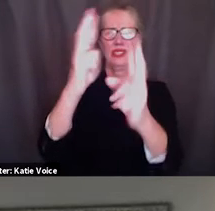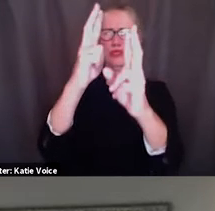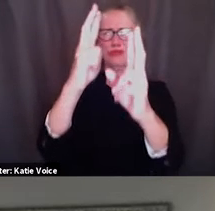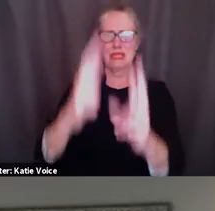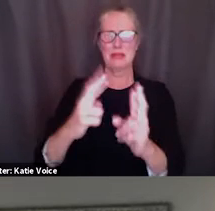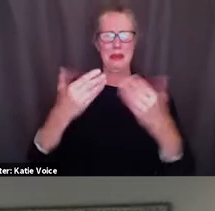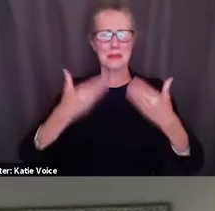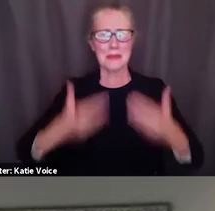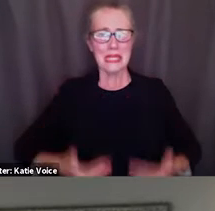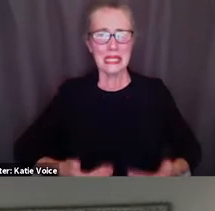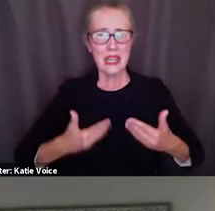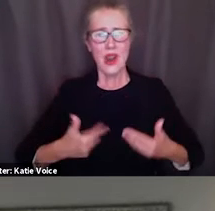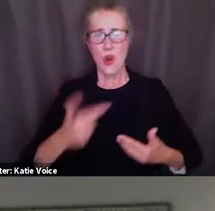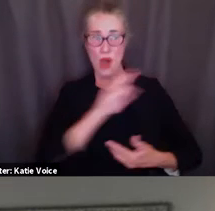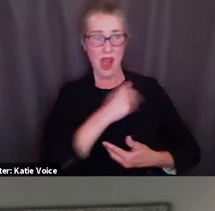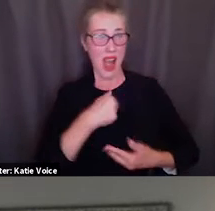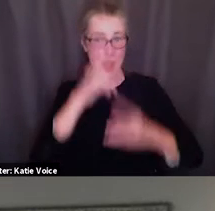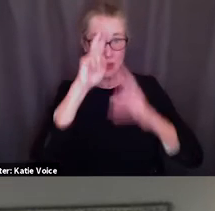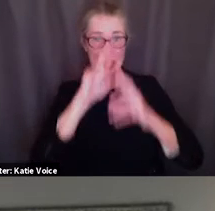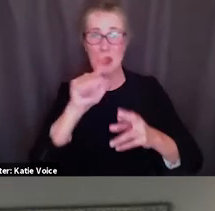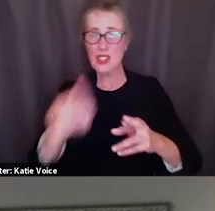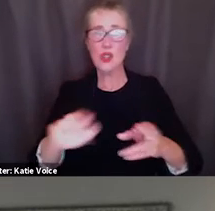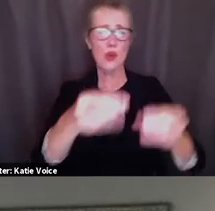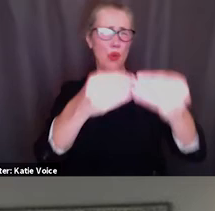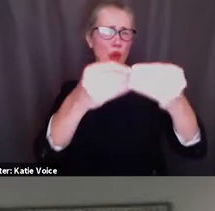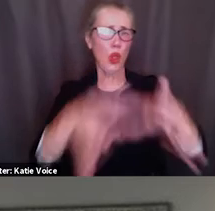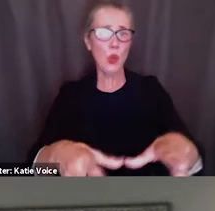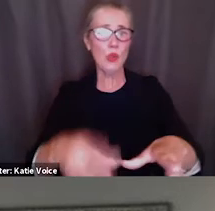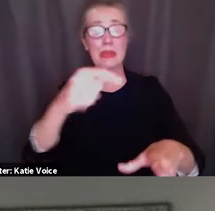pierdo mi respeto por las personas